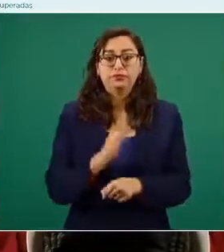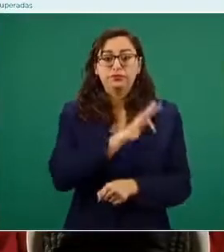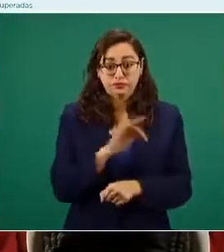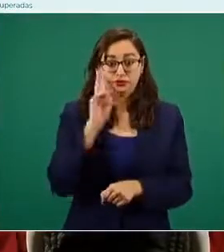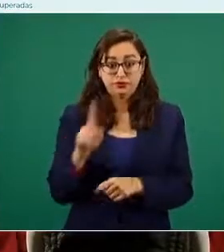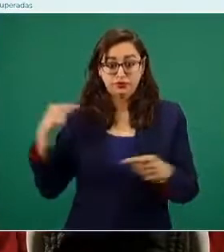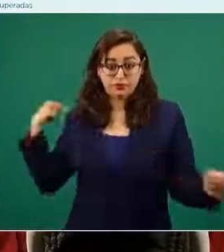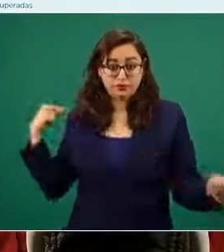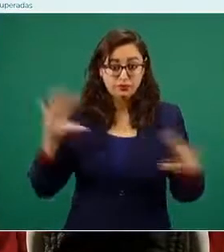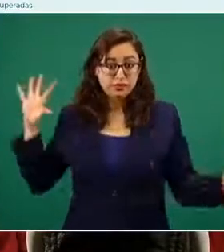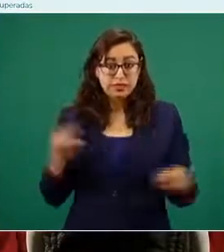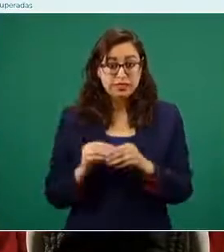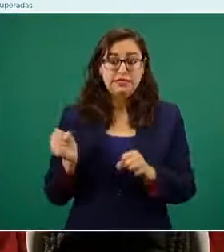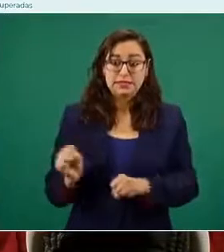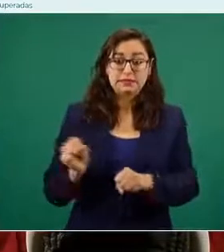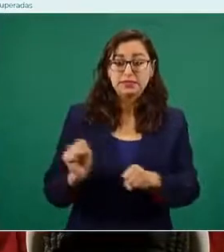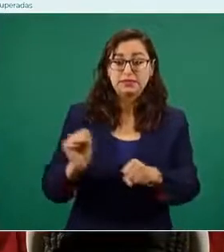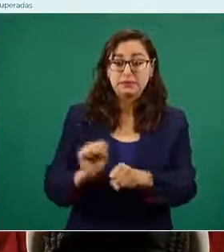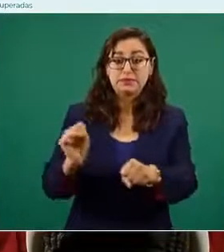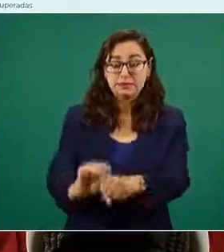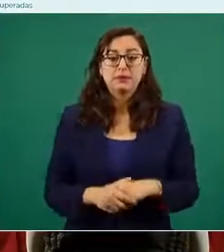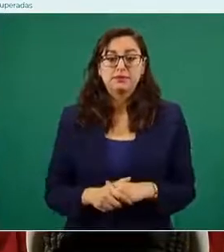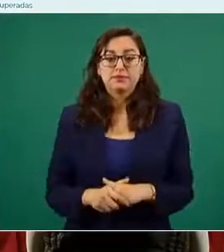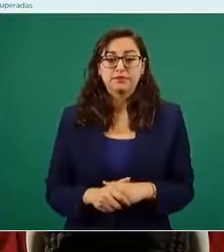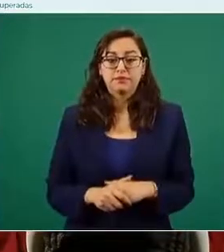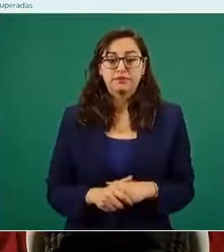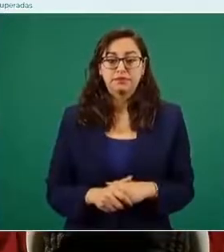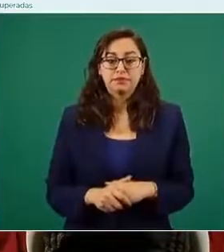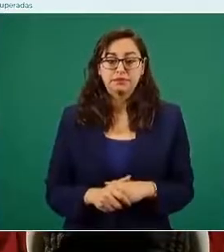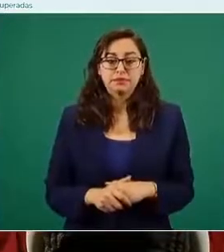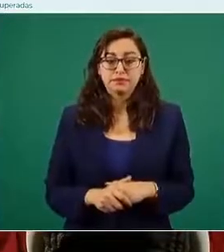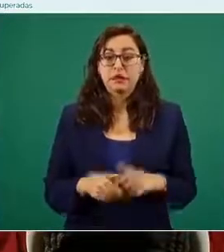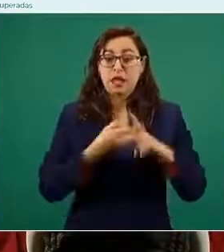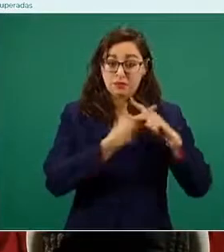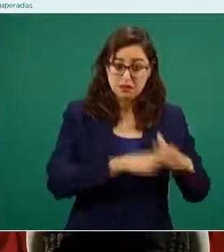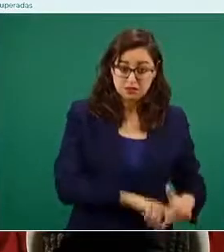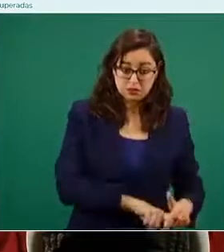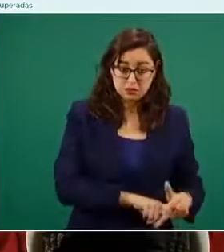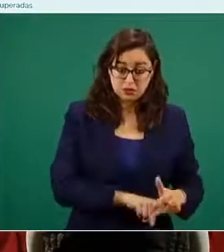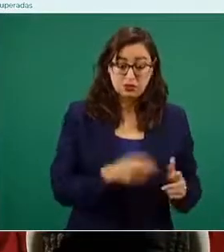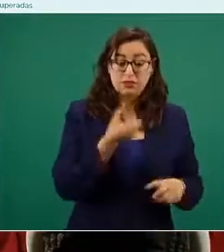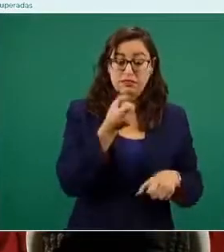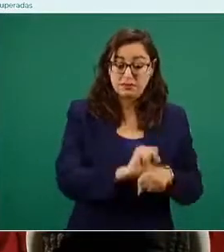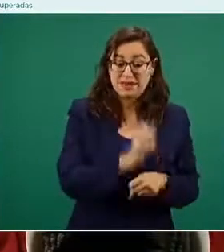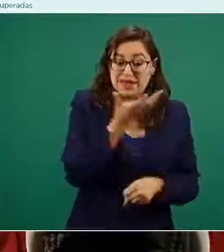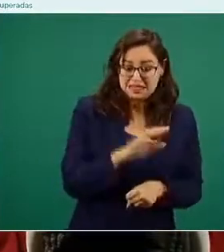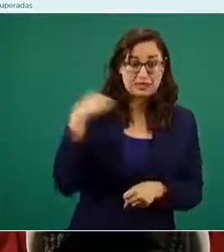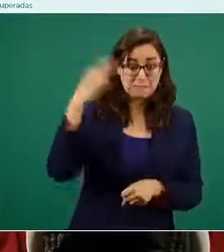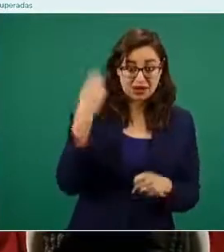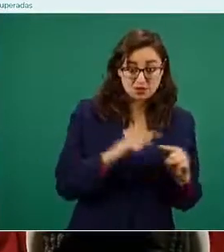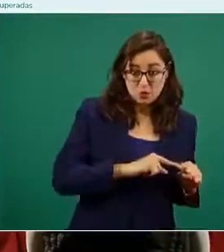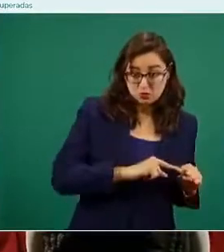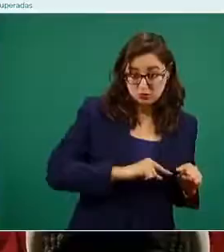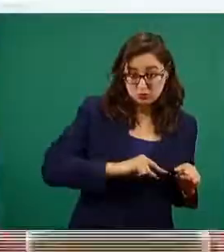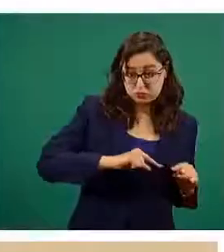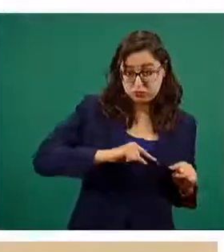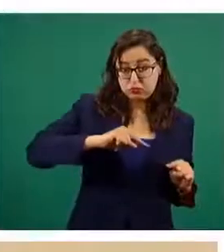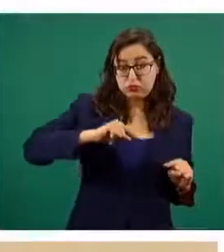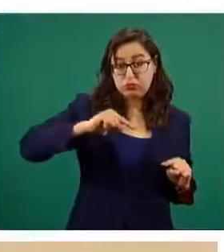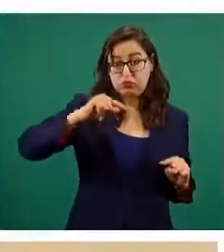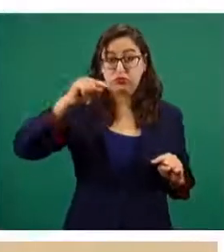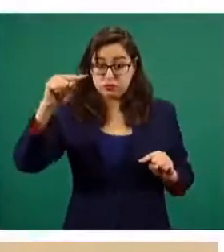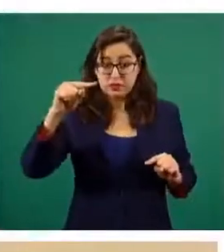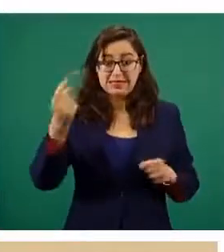estimados por semana, como lo solíamos hacer, y destacamos que habíamos tenido un pico epidémico que se prolongó desde la semana 10 en marzo hasta la